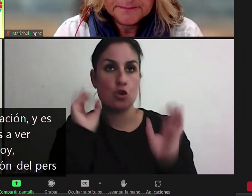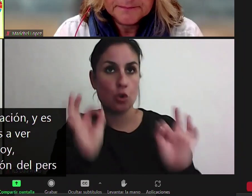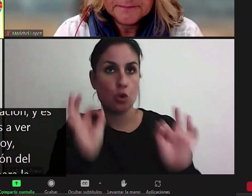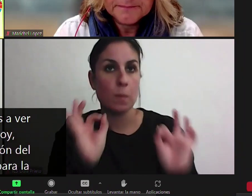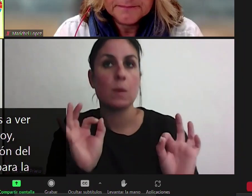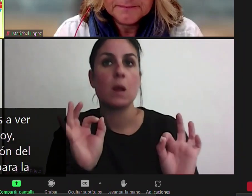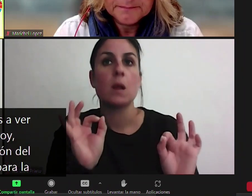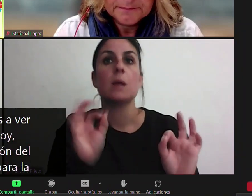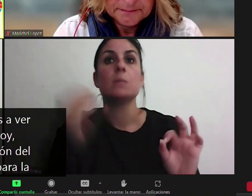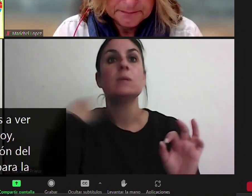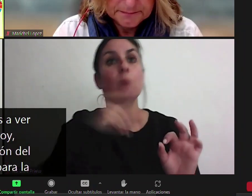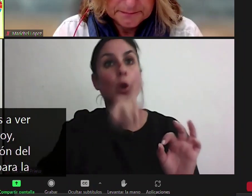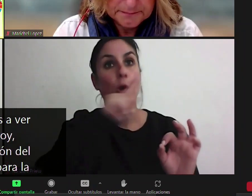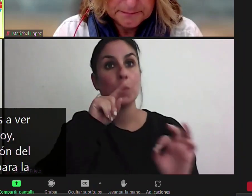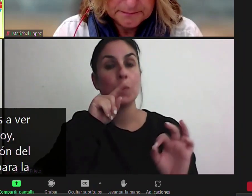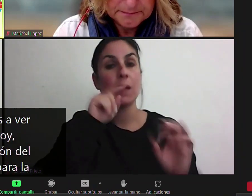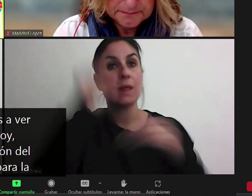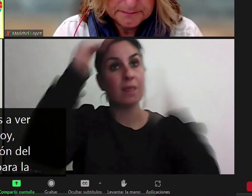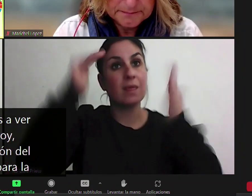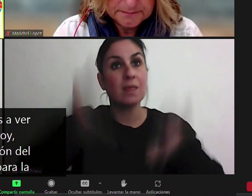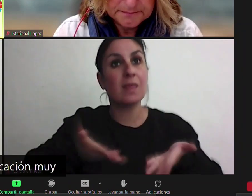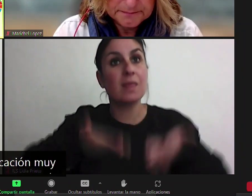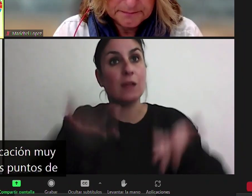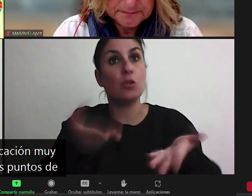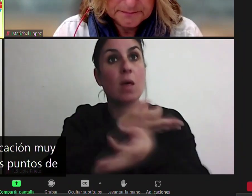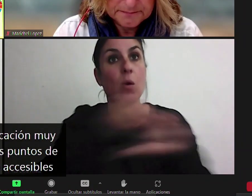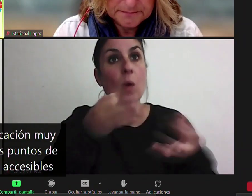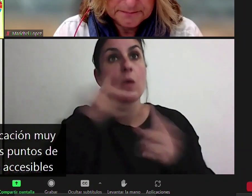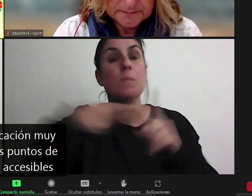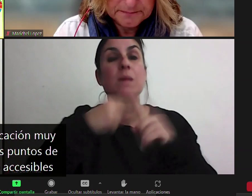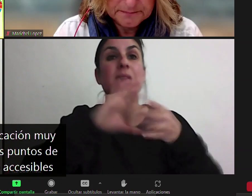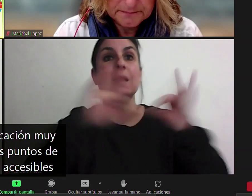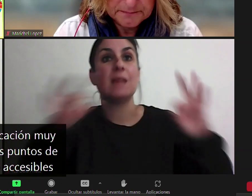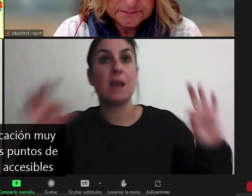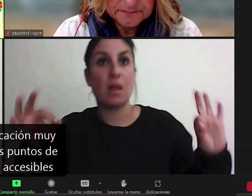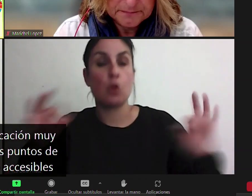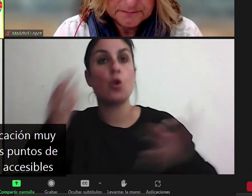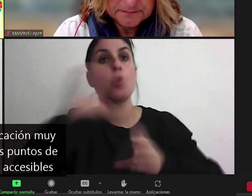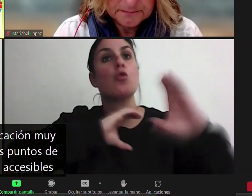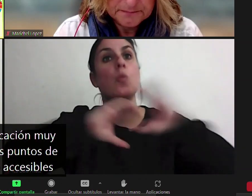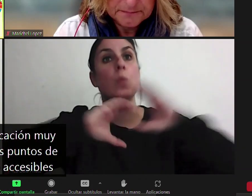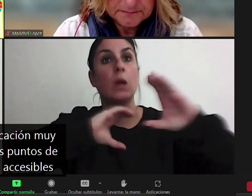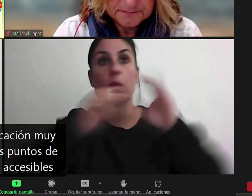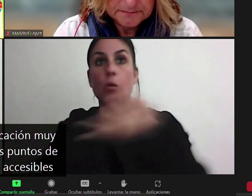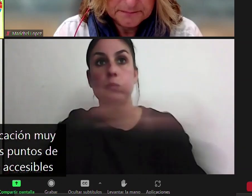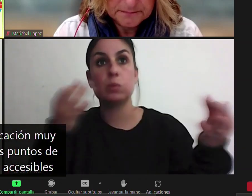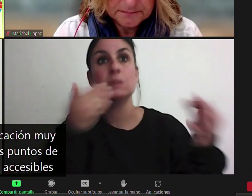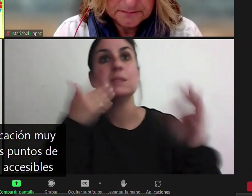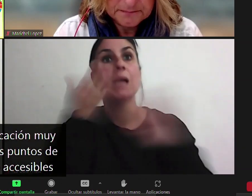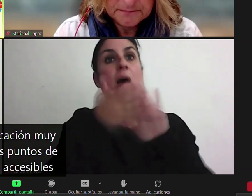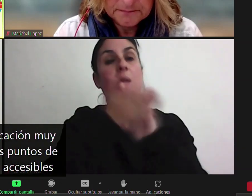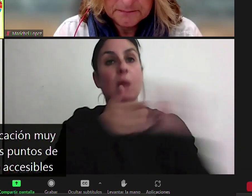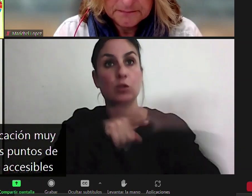significa el trato adecuado y la interrelación y comunicación correcta en la gestión en situaciones de emergencia en el